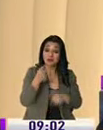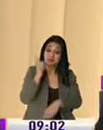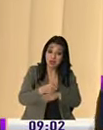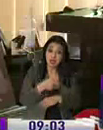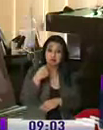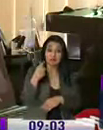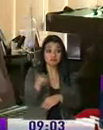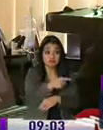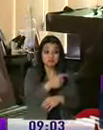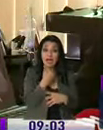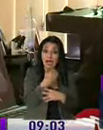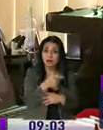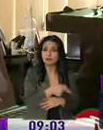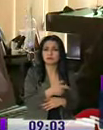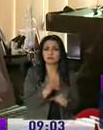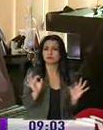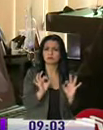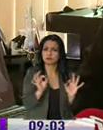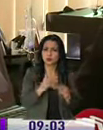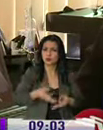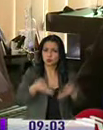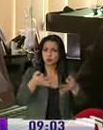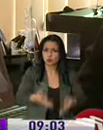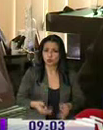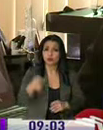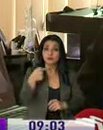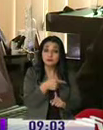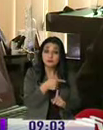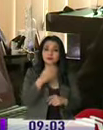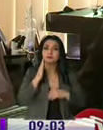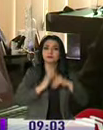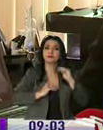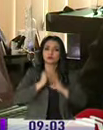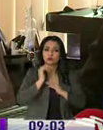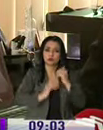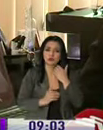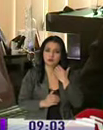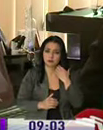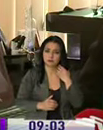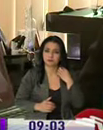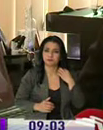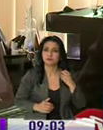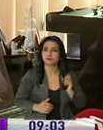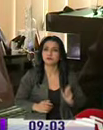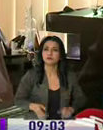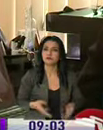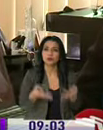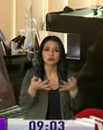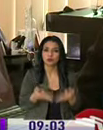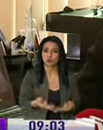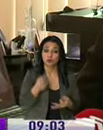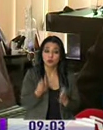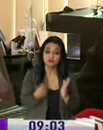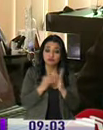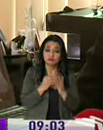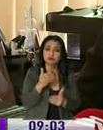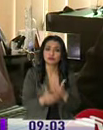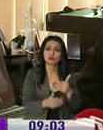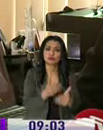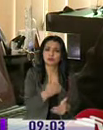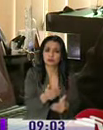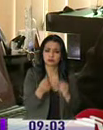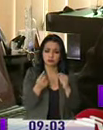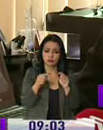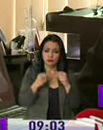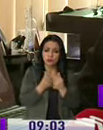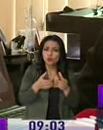sería injusta. Es un inocente que se ha visto de forma injustamente vinculado en este proceso de